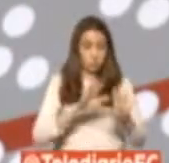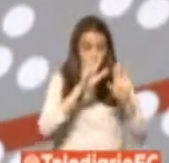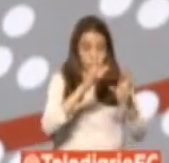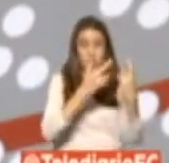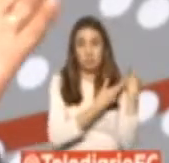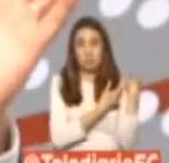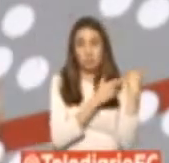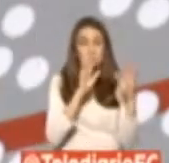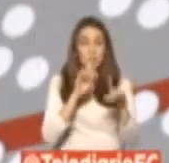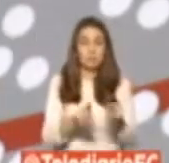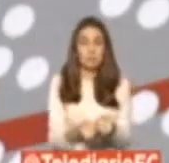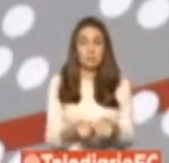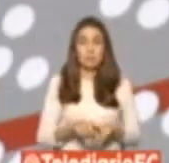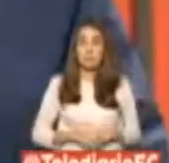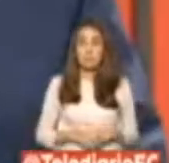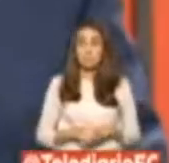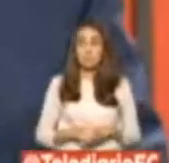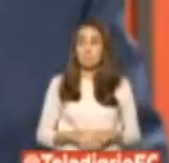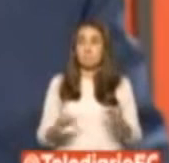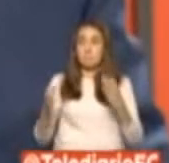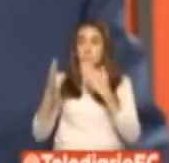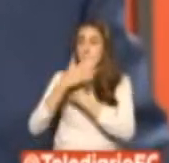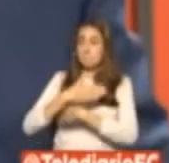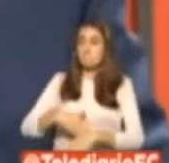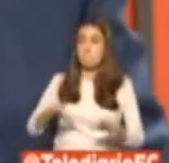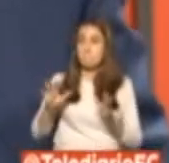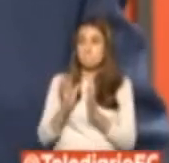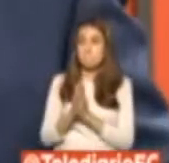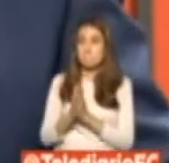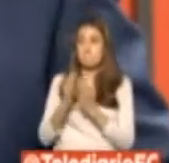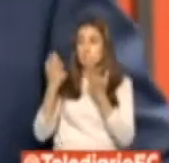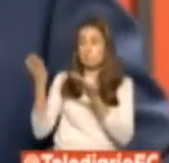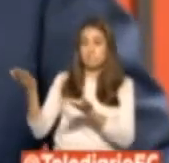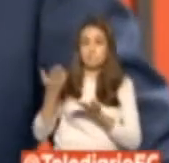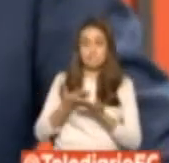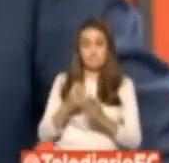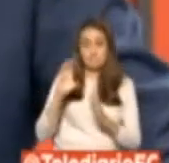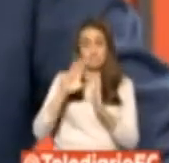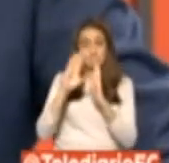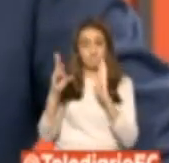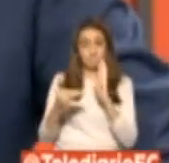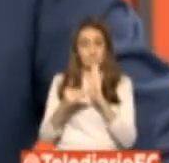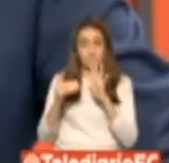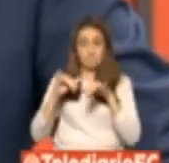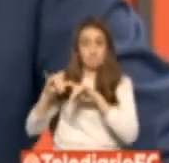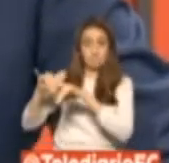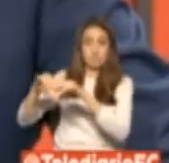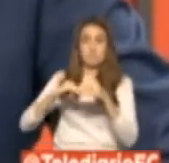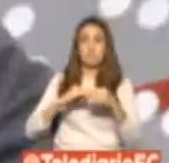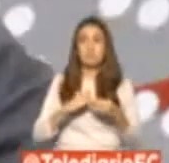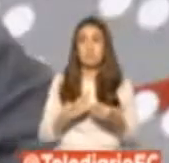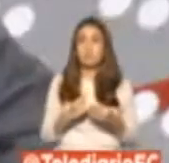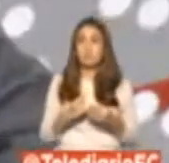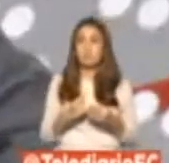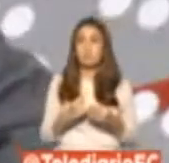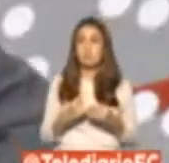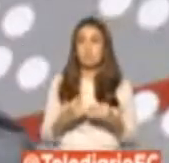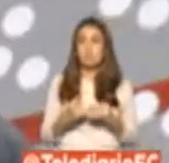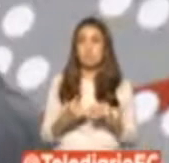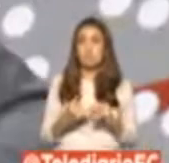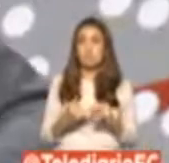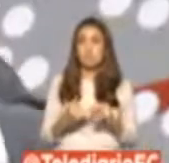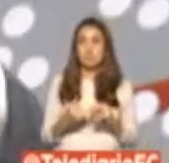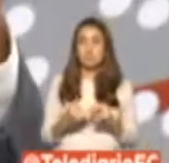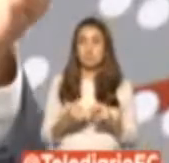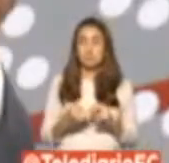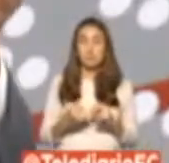su competencia. La base es su competencia. Más concluyendo, este planteado reformas al Código de la Democracia. Desde luego, a mí me parece